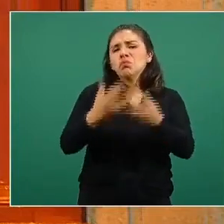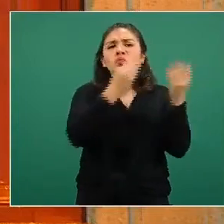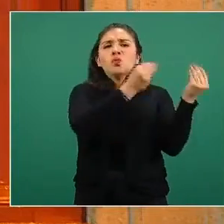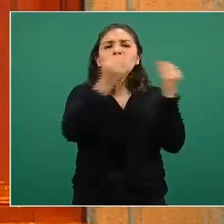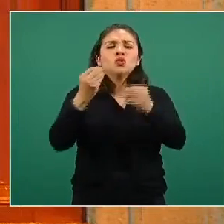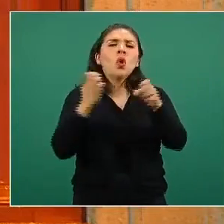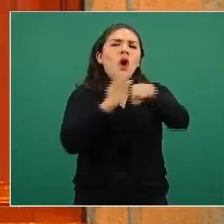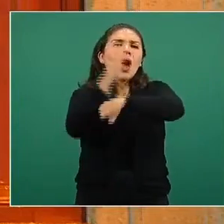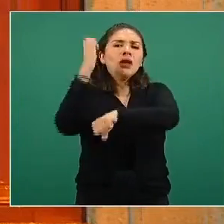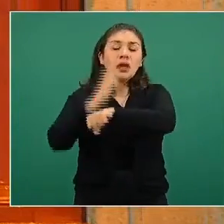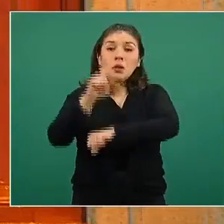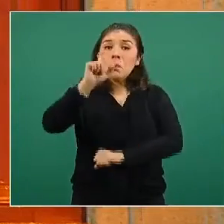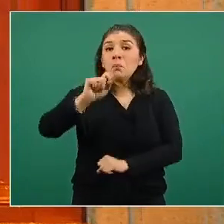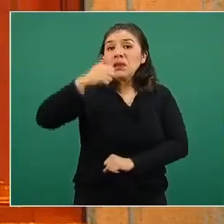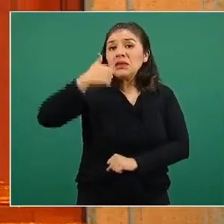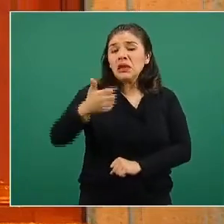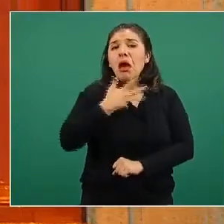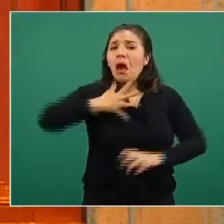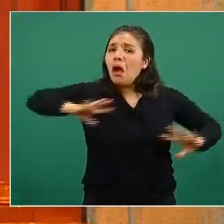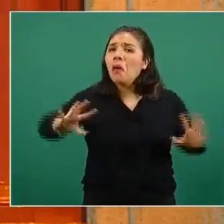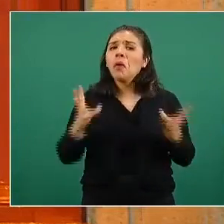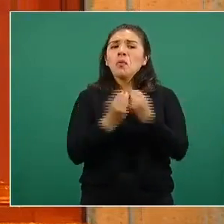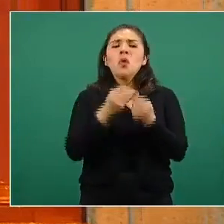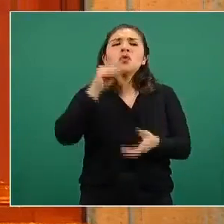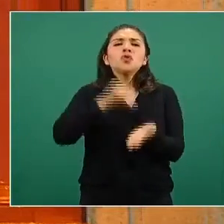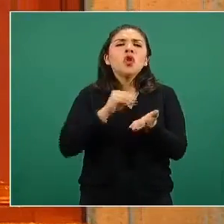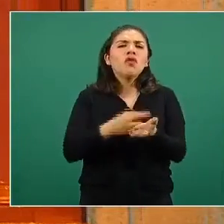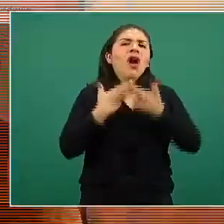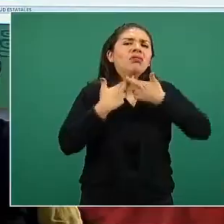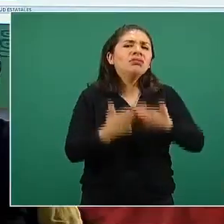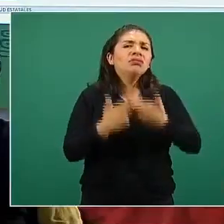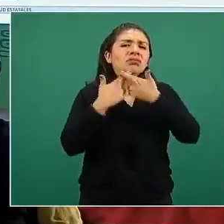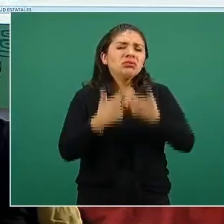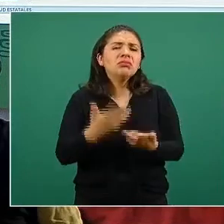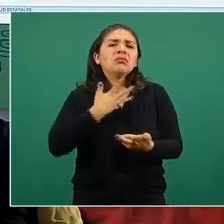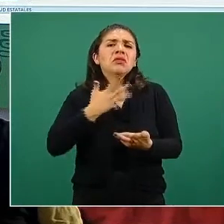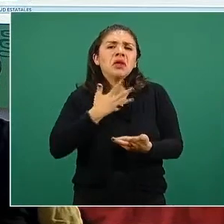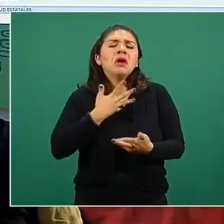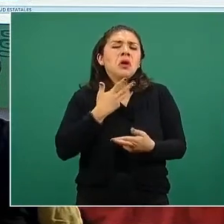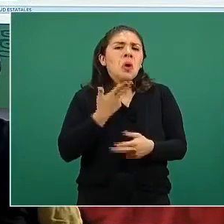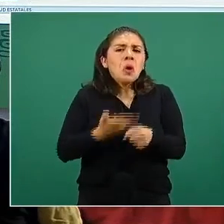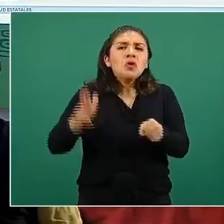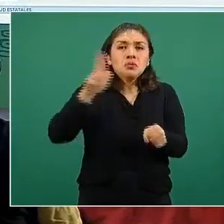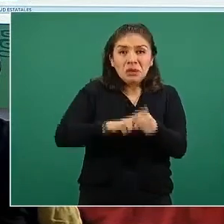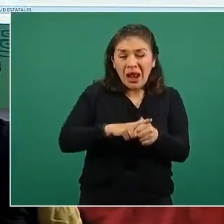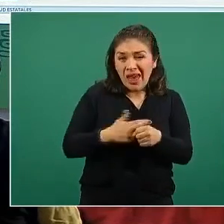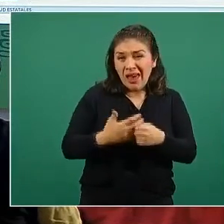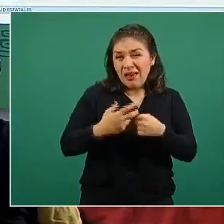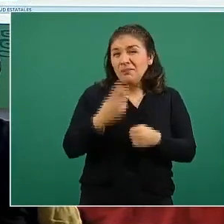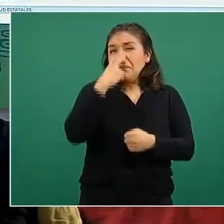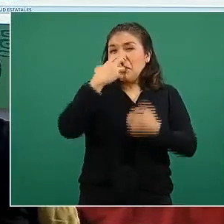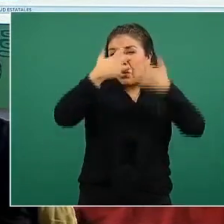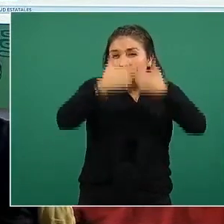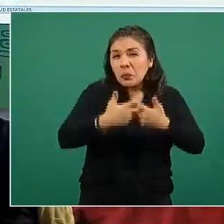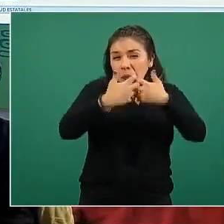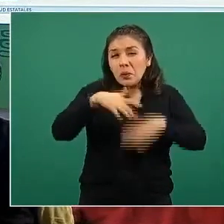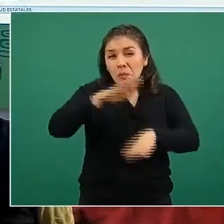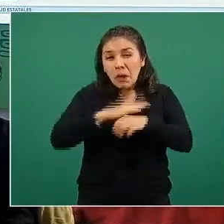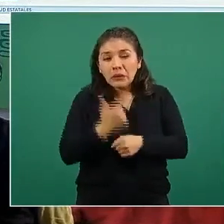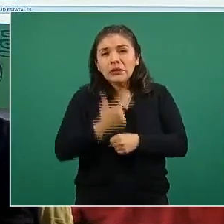entidades, 26, el 81% de las entidades que tienen más de la mitad, y algunas todavía mucho